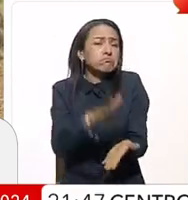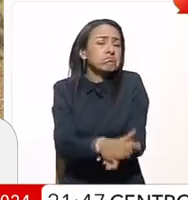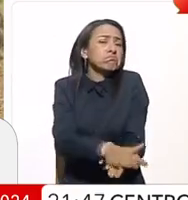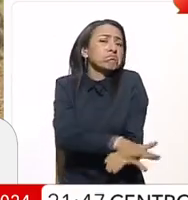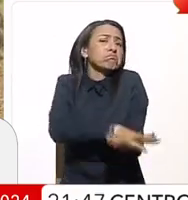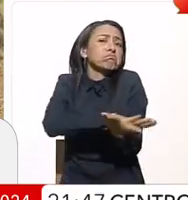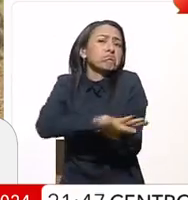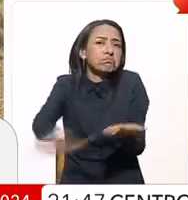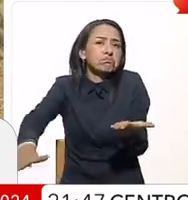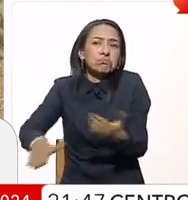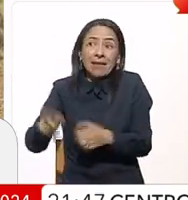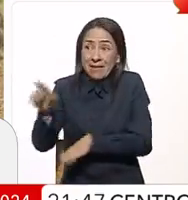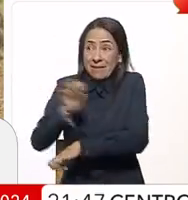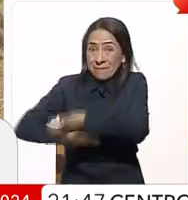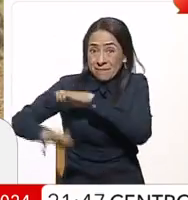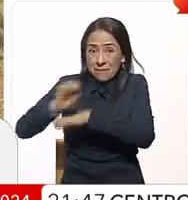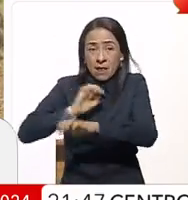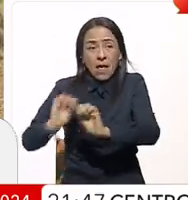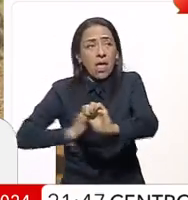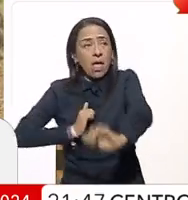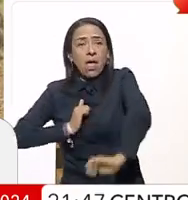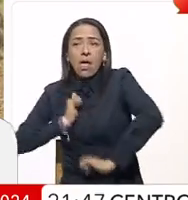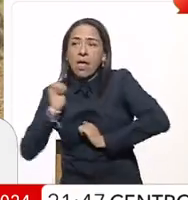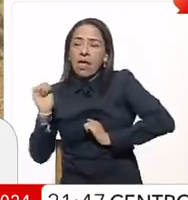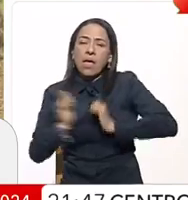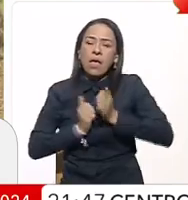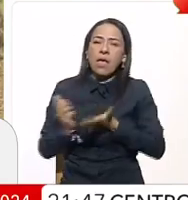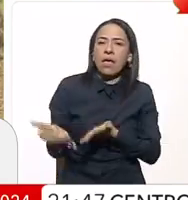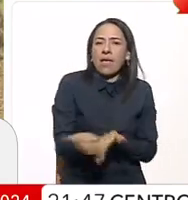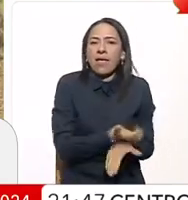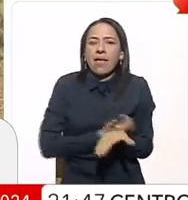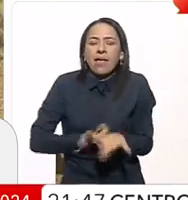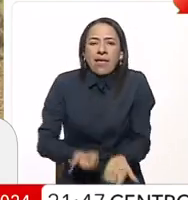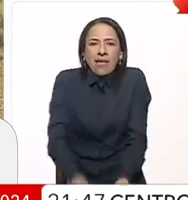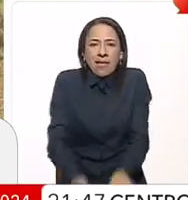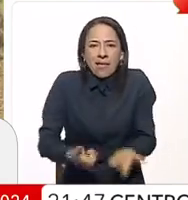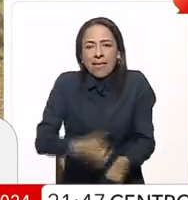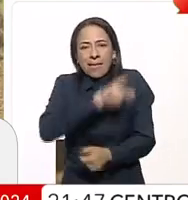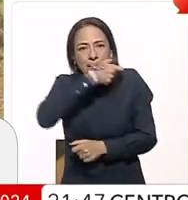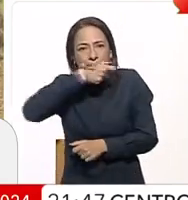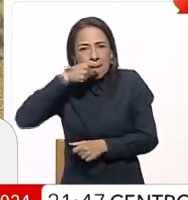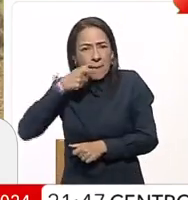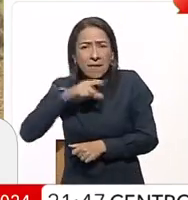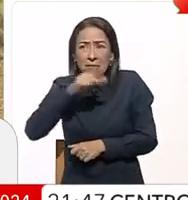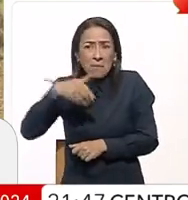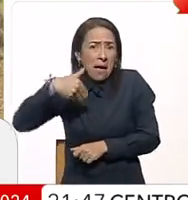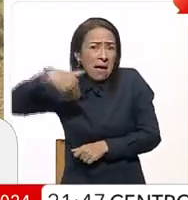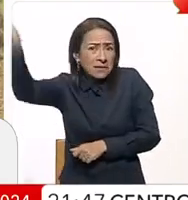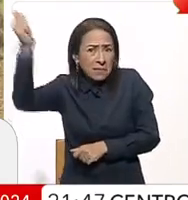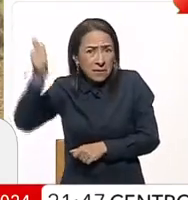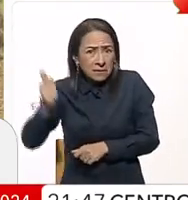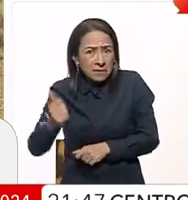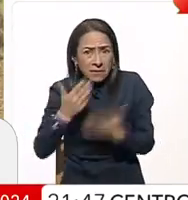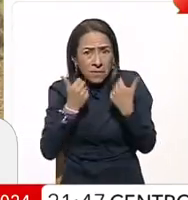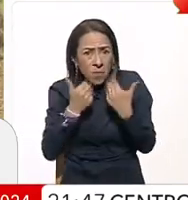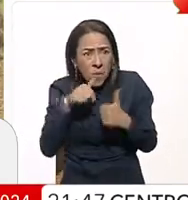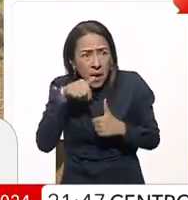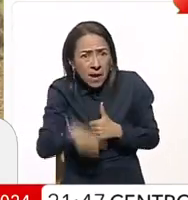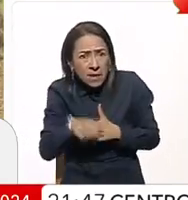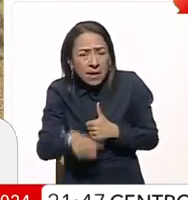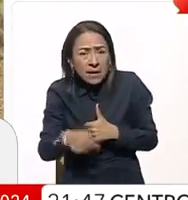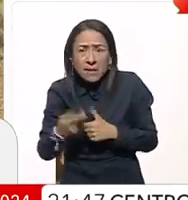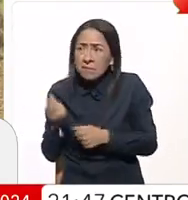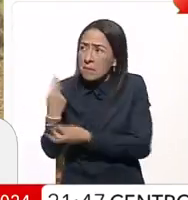empresas, después de que ya se hicieron de mucho dinero, se van a alargar y no nos van a dejar agua dulce para nuestros antecesores,